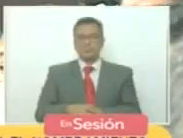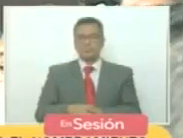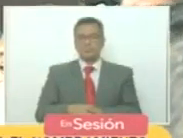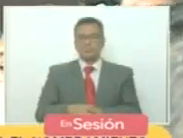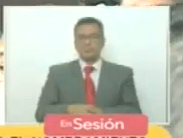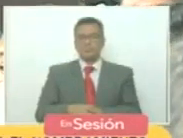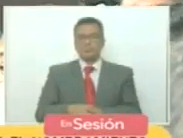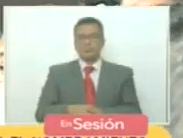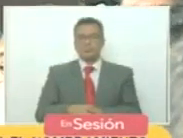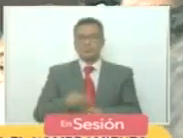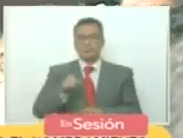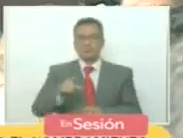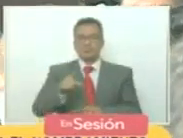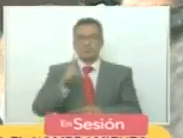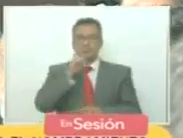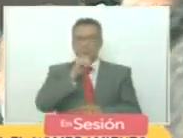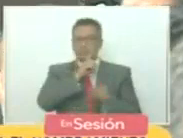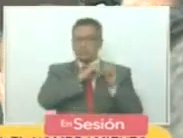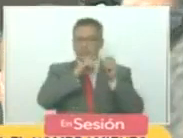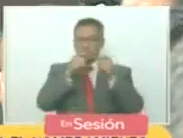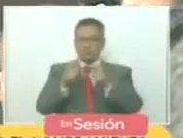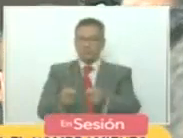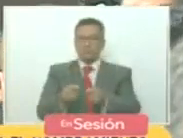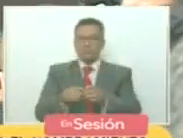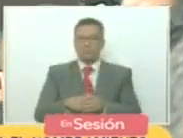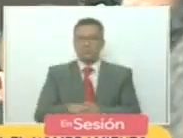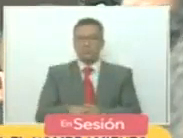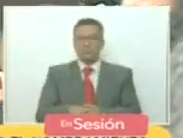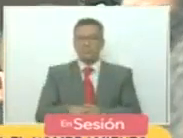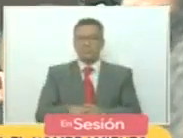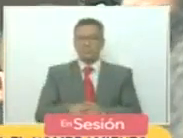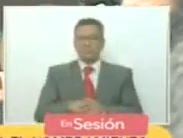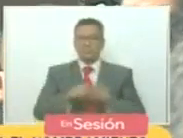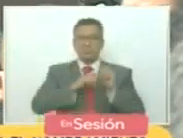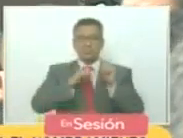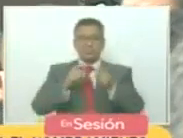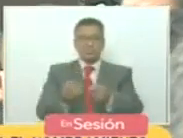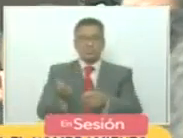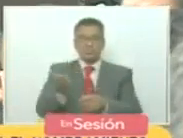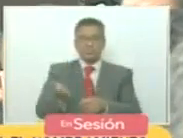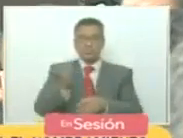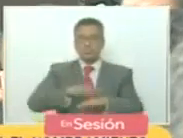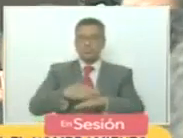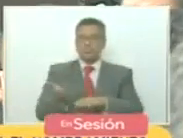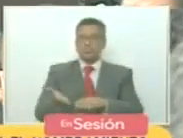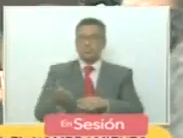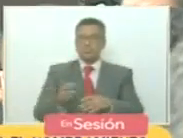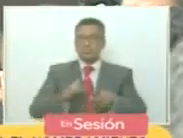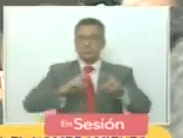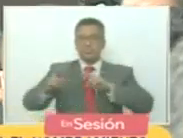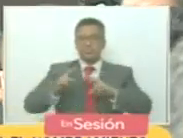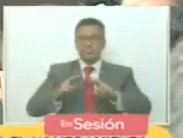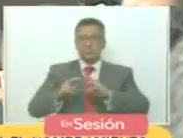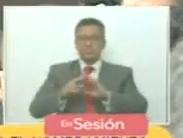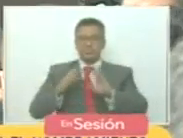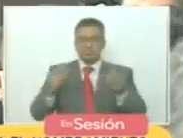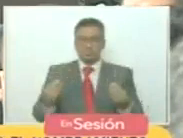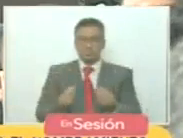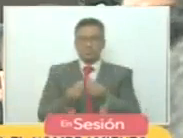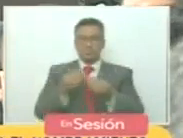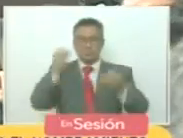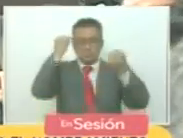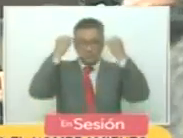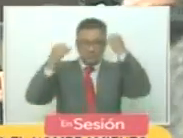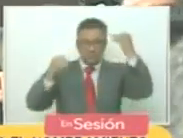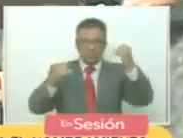Este nombramiento es un nombramiento muy importante porque son relaciones bilaterales